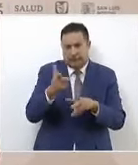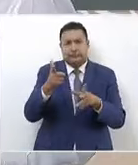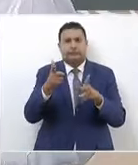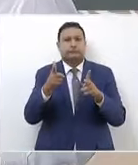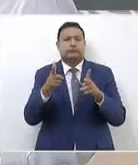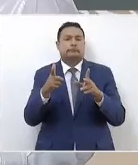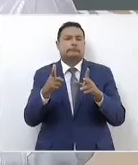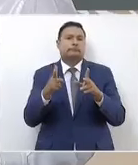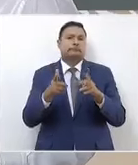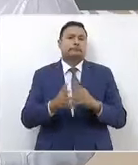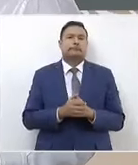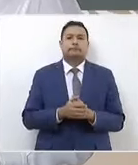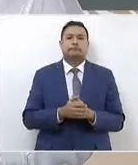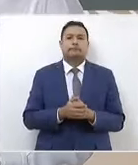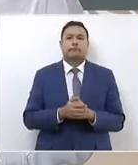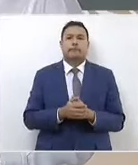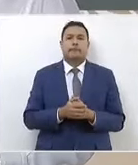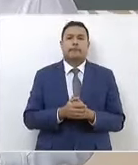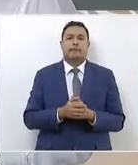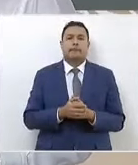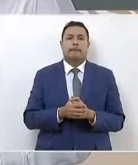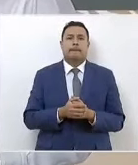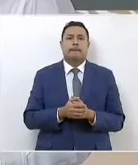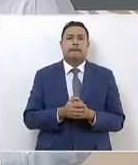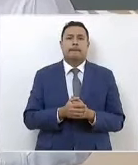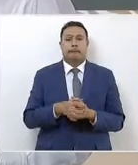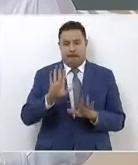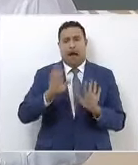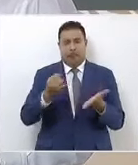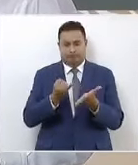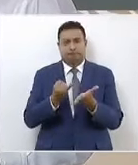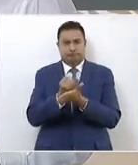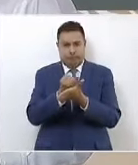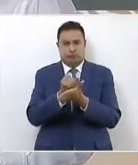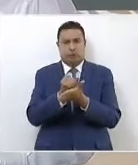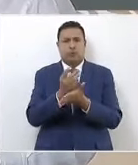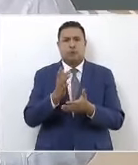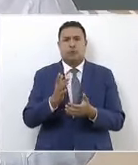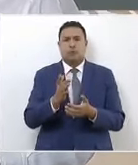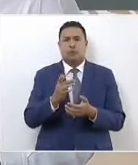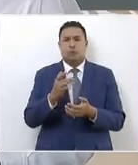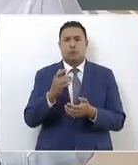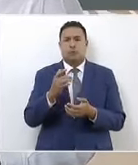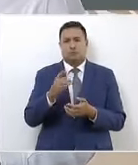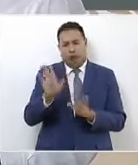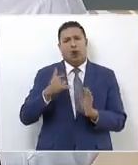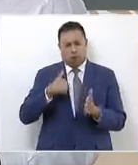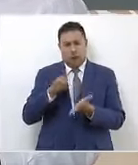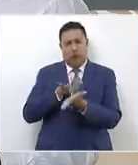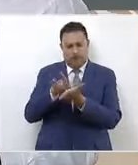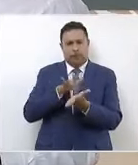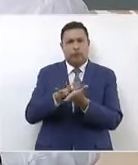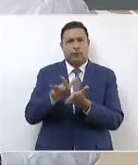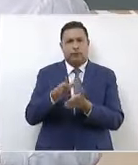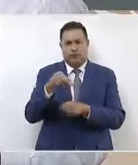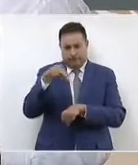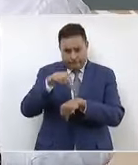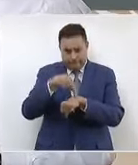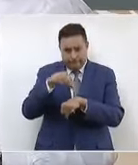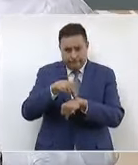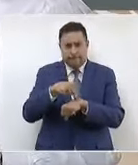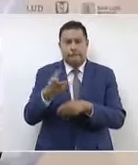incluso se acaba de tomar la decisión, y yo la apoyo, de que los